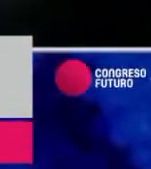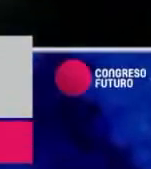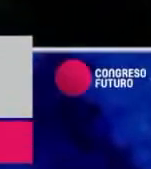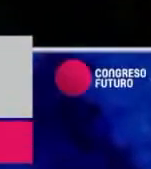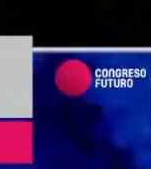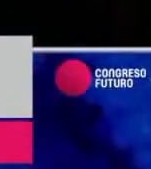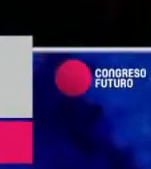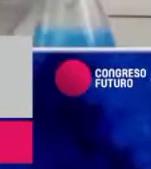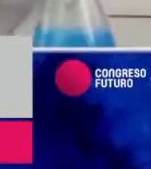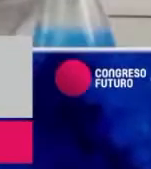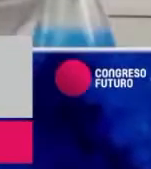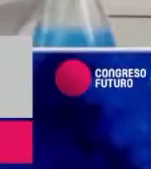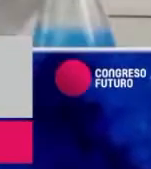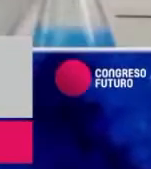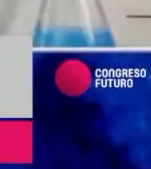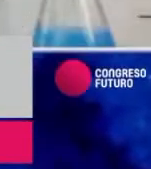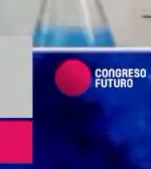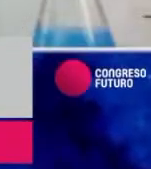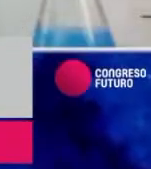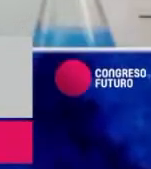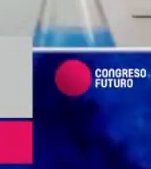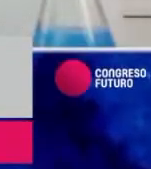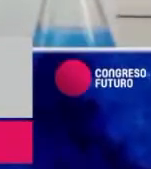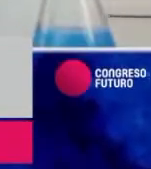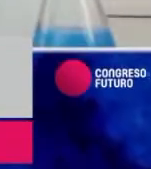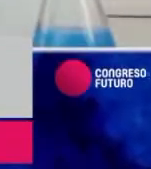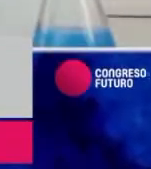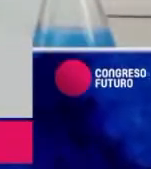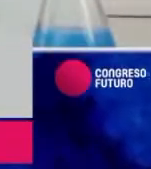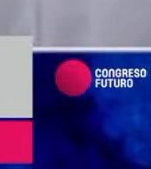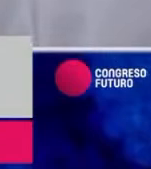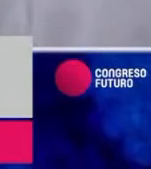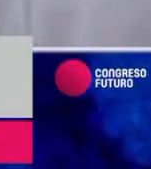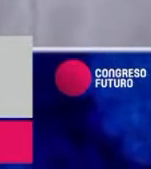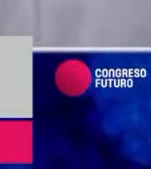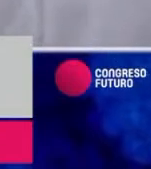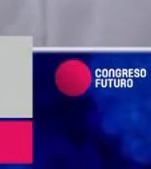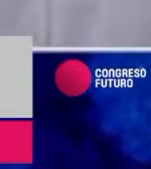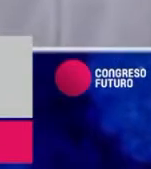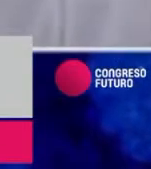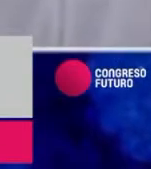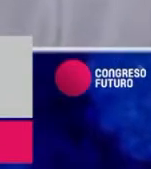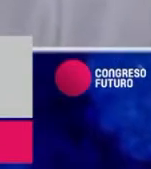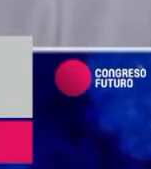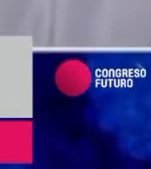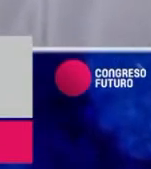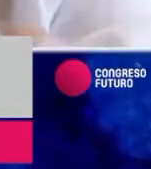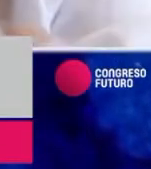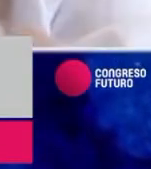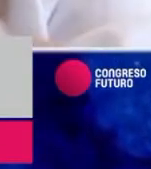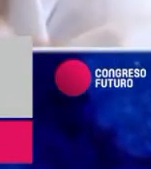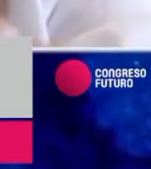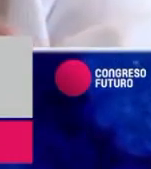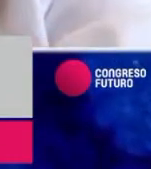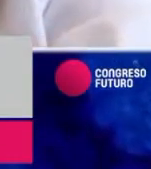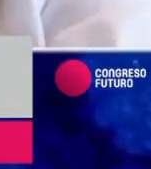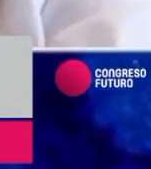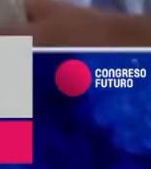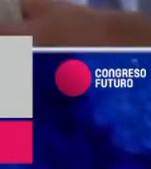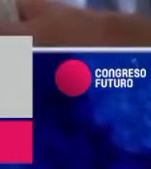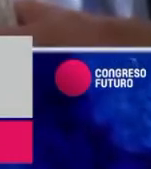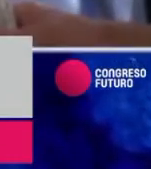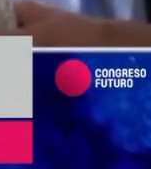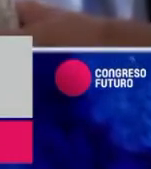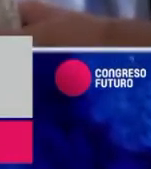presentar ideas e innovación para por ejemplo, grupos de mujeres puedan hacer